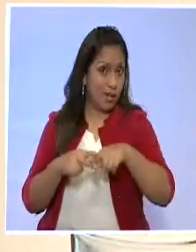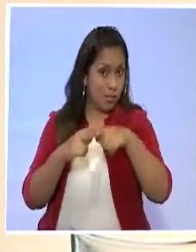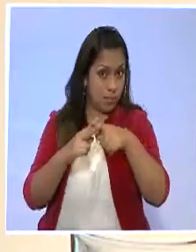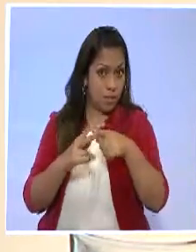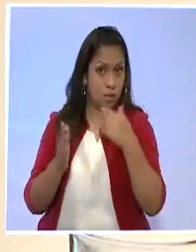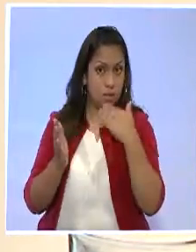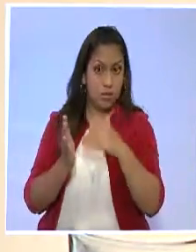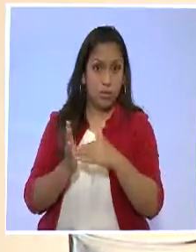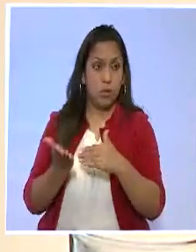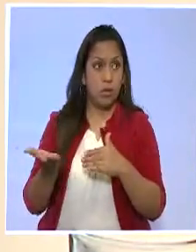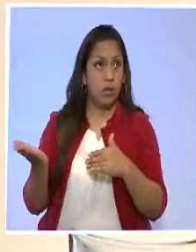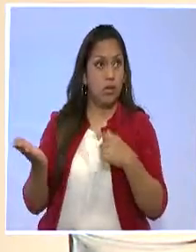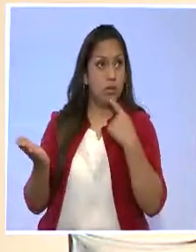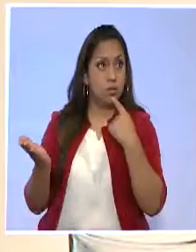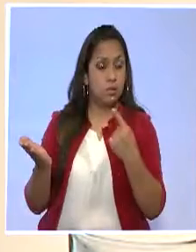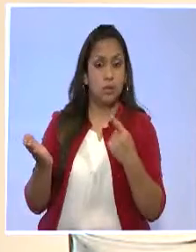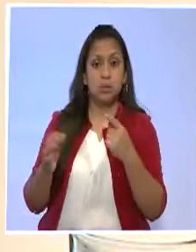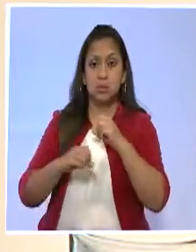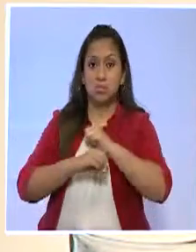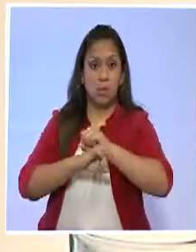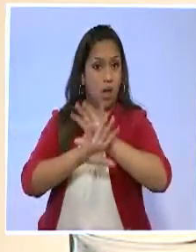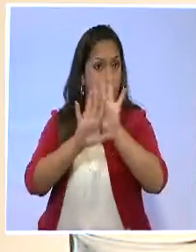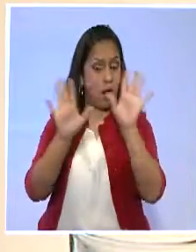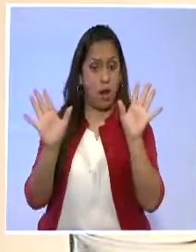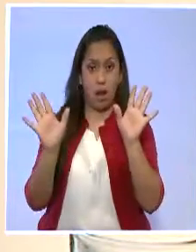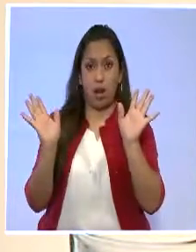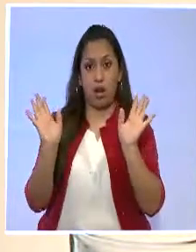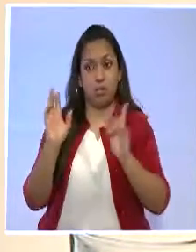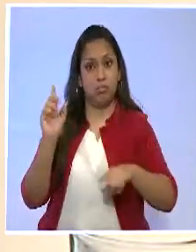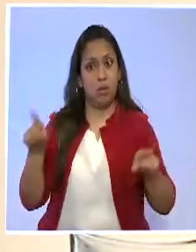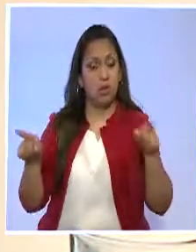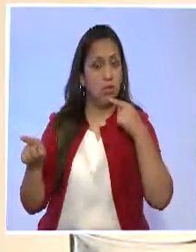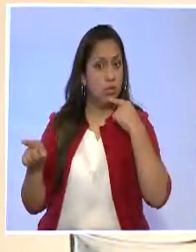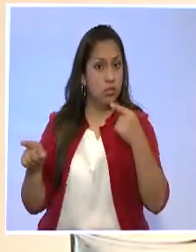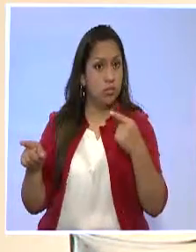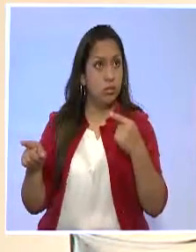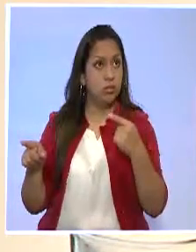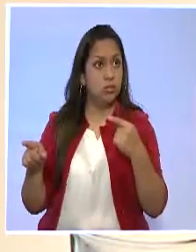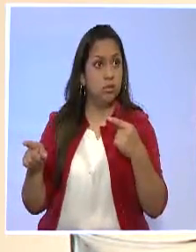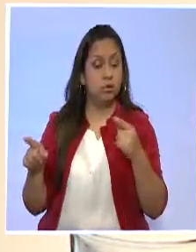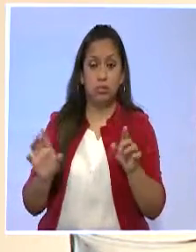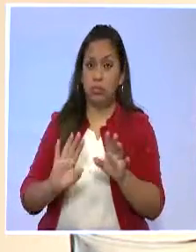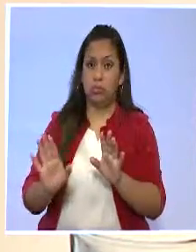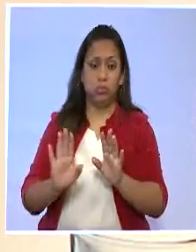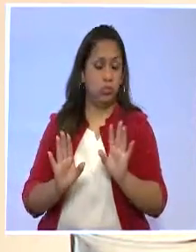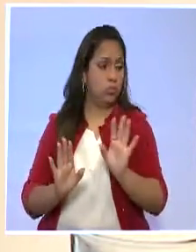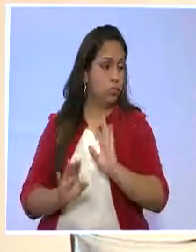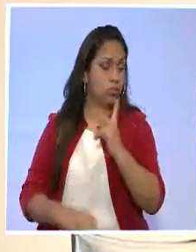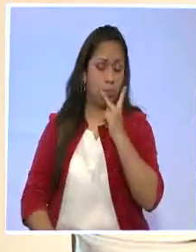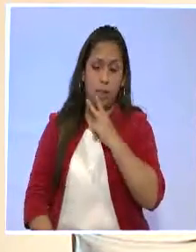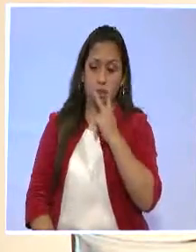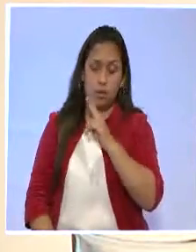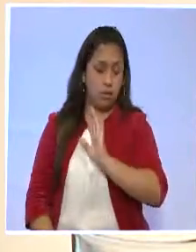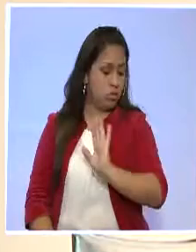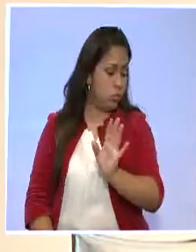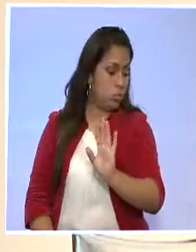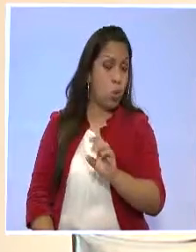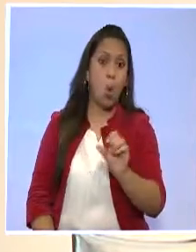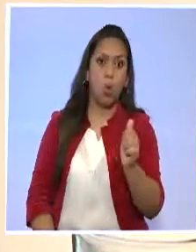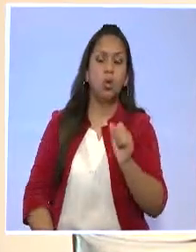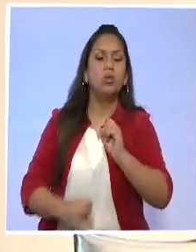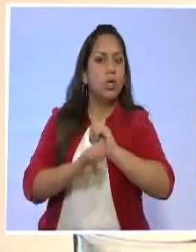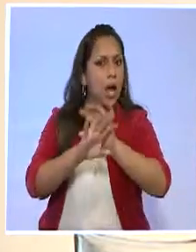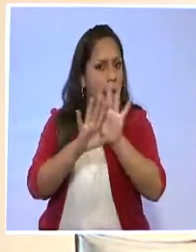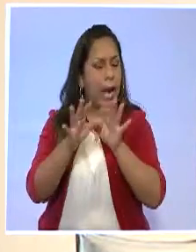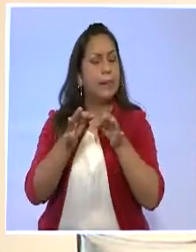salido justamente a aclarar sus posiciones no nos a desmentirlas totalmente otros a aclarar la situación